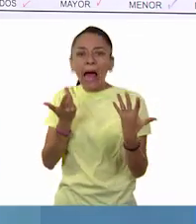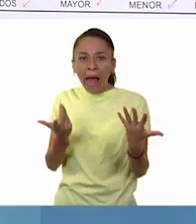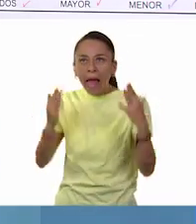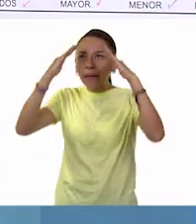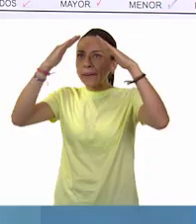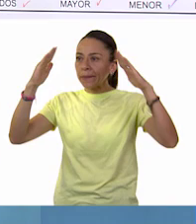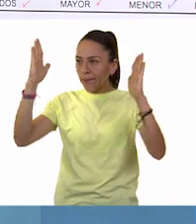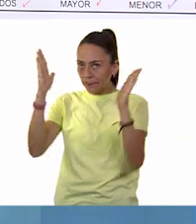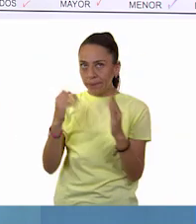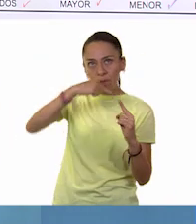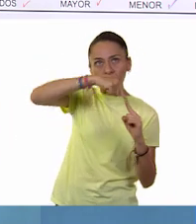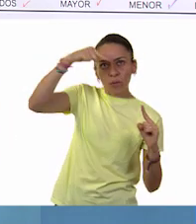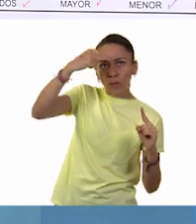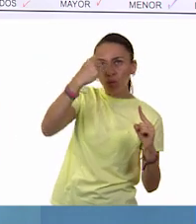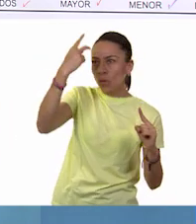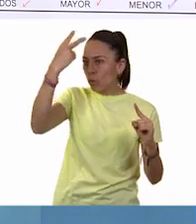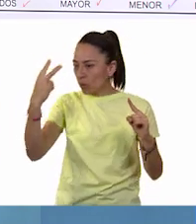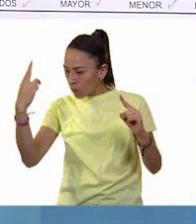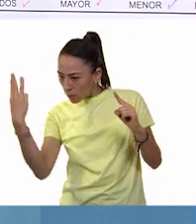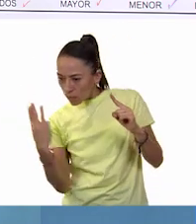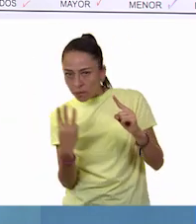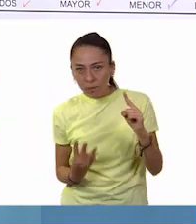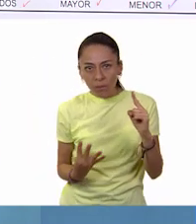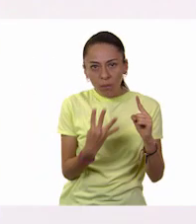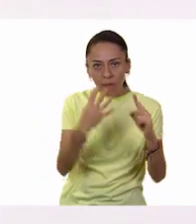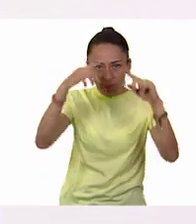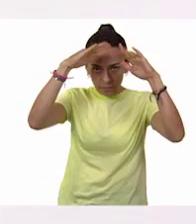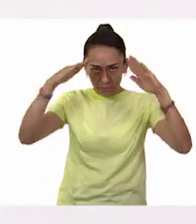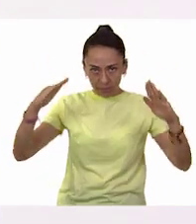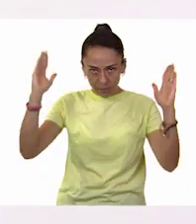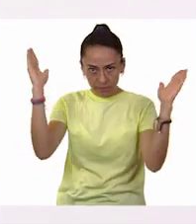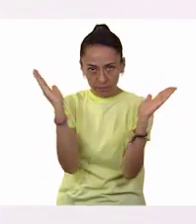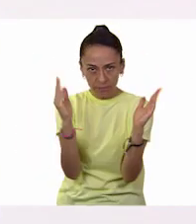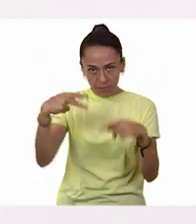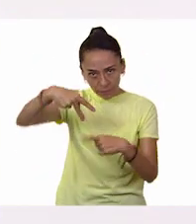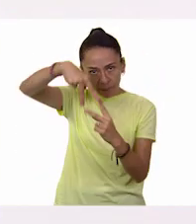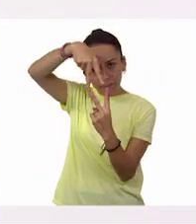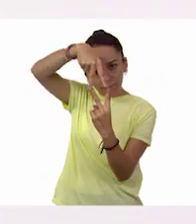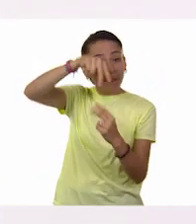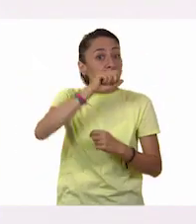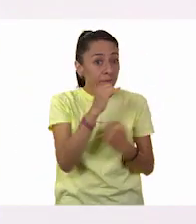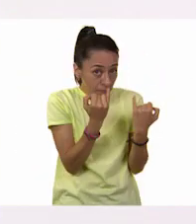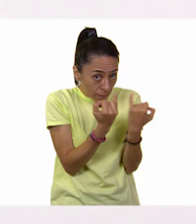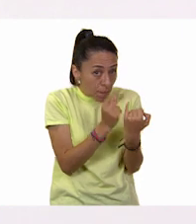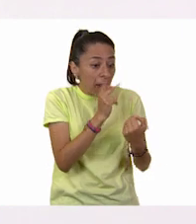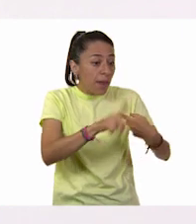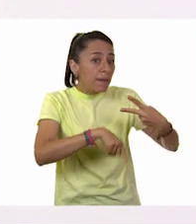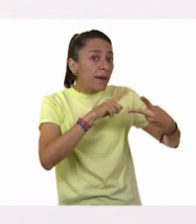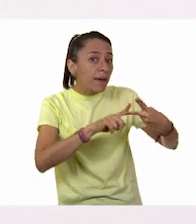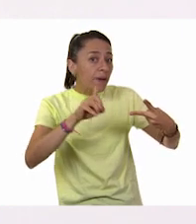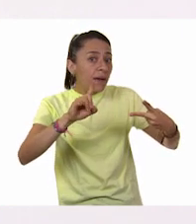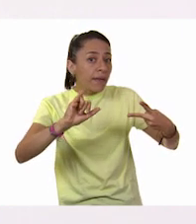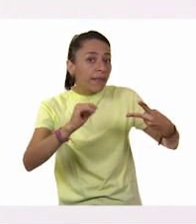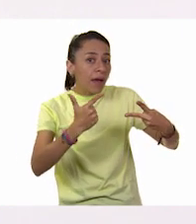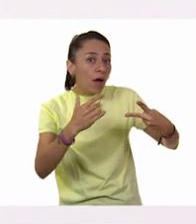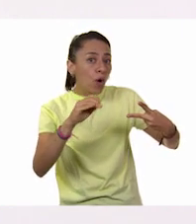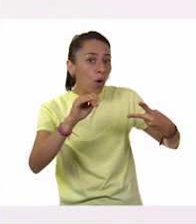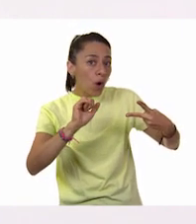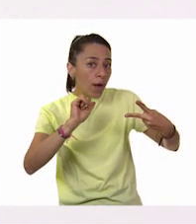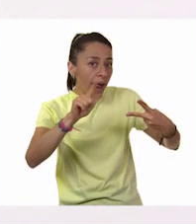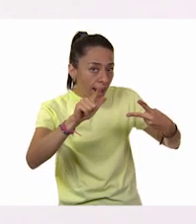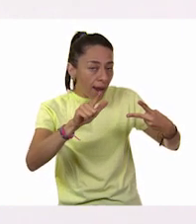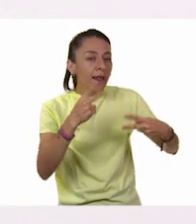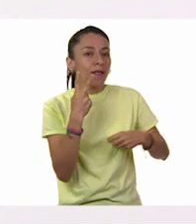la palabra diagonal, porque en el rombo encontramos 2 diagonales. Sí, una